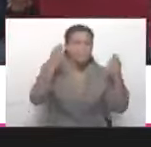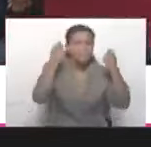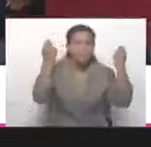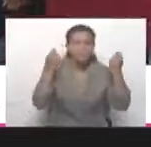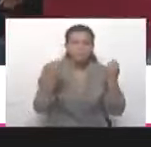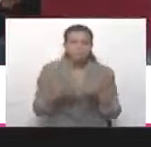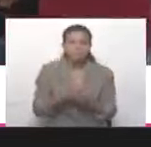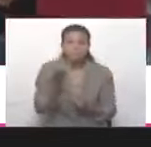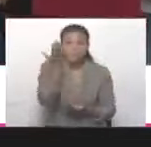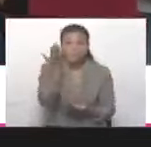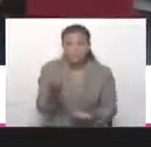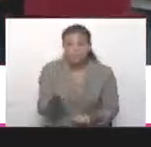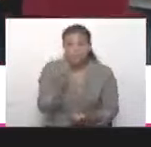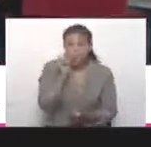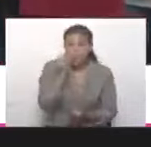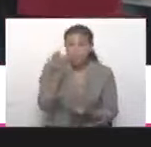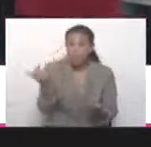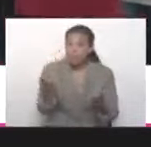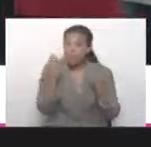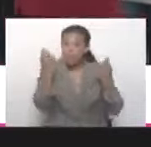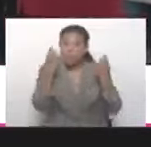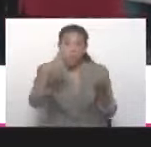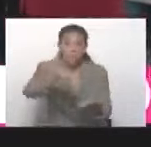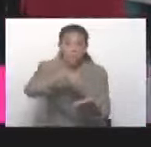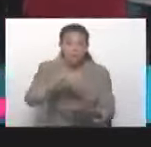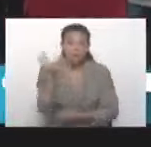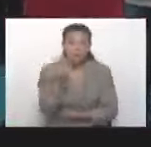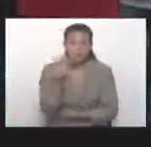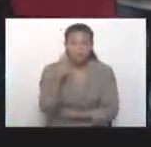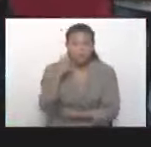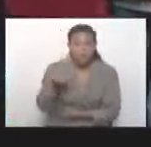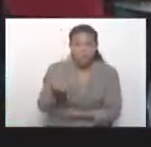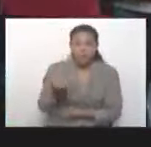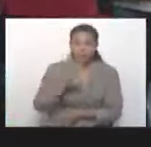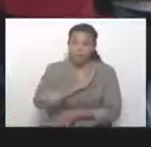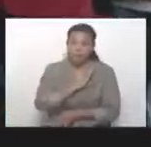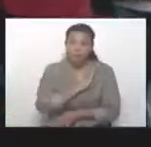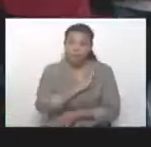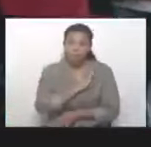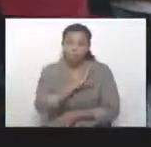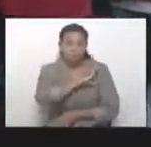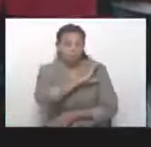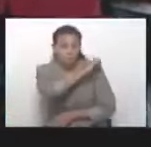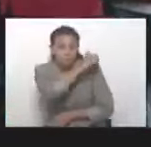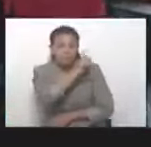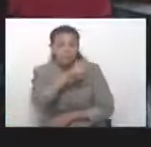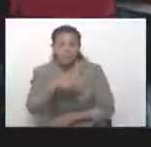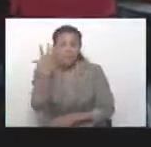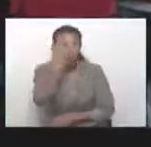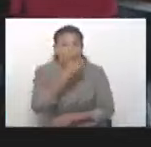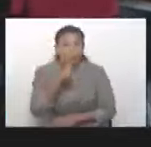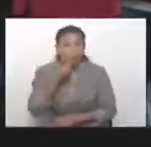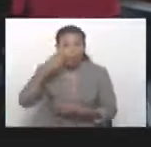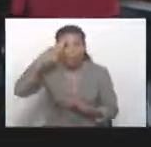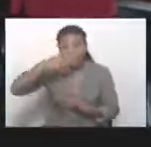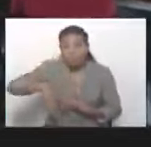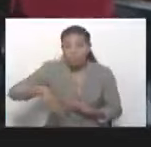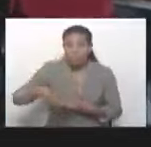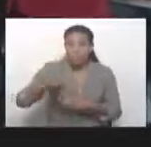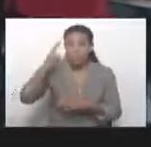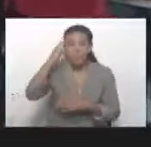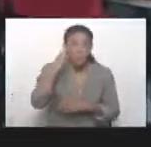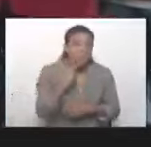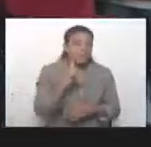Capitán Escalona, como gran promotor musical, ¿no? Capitán Ejército de la Juventud Militar